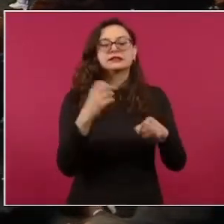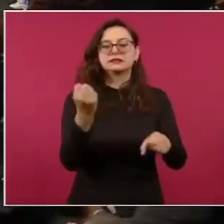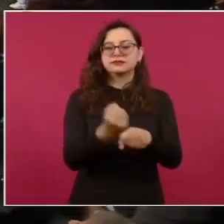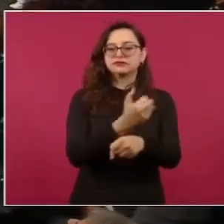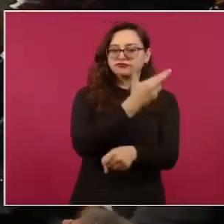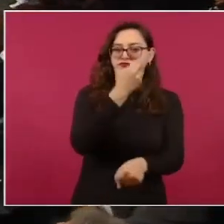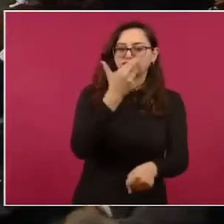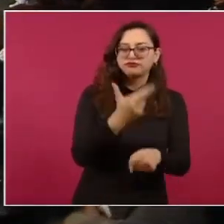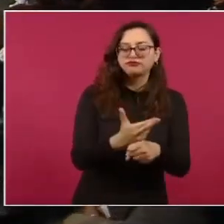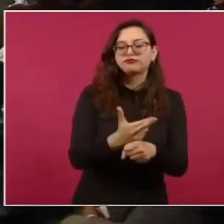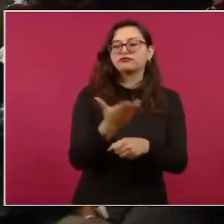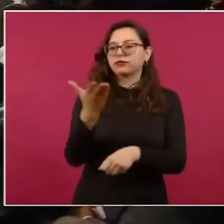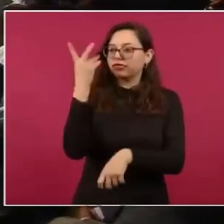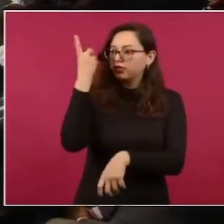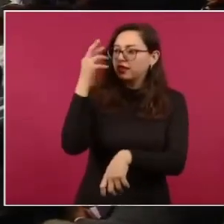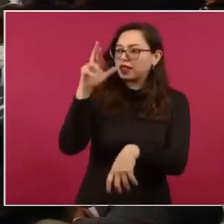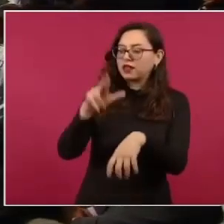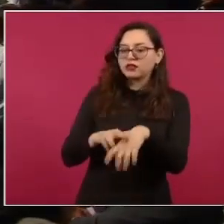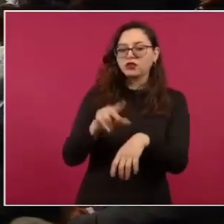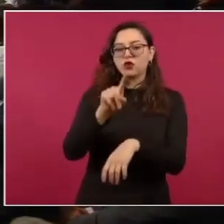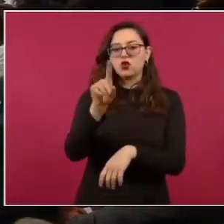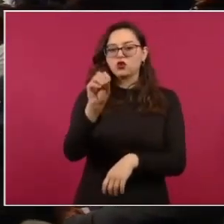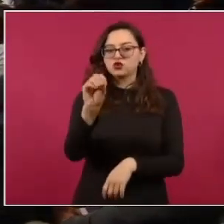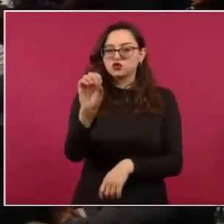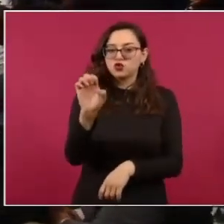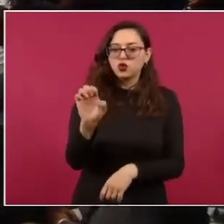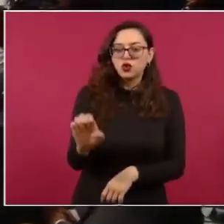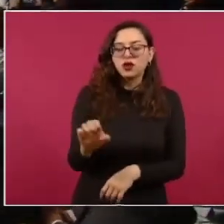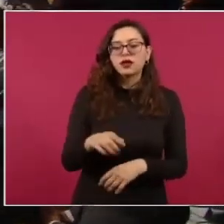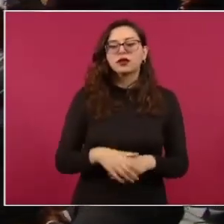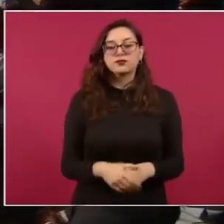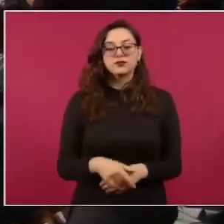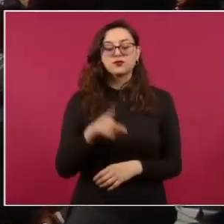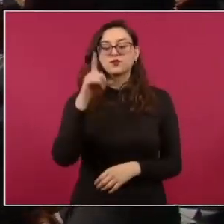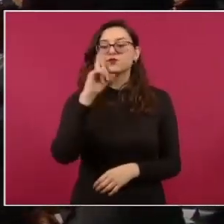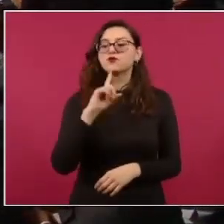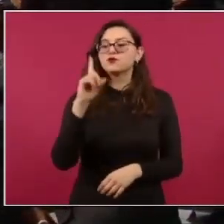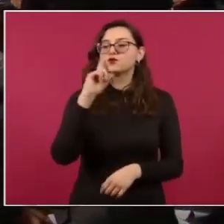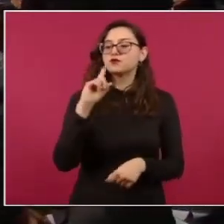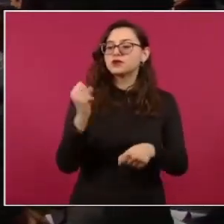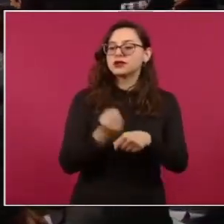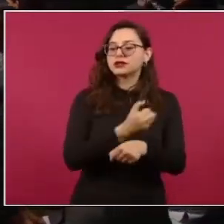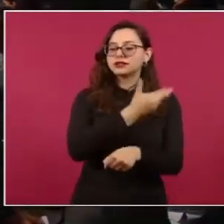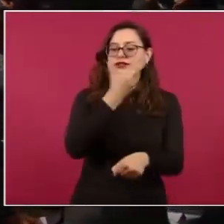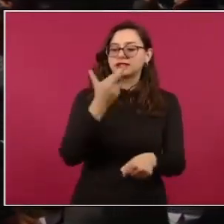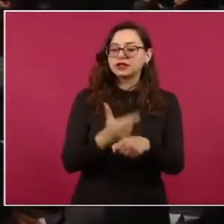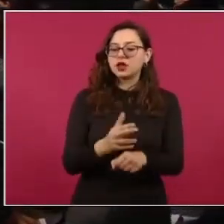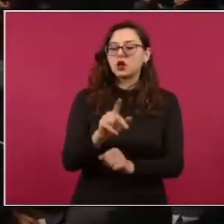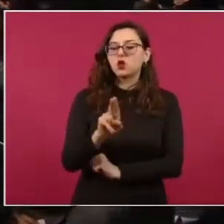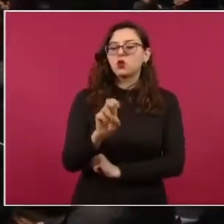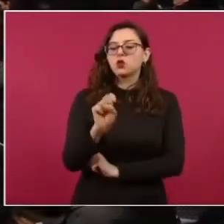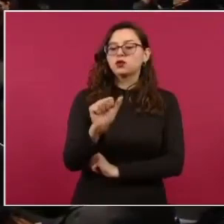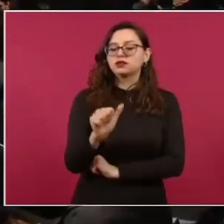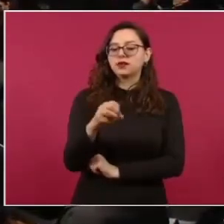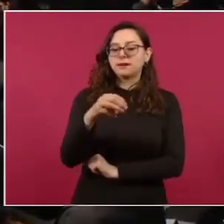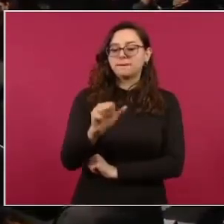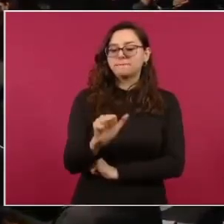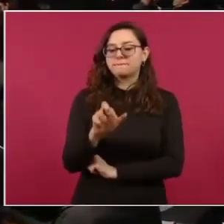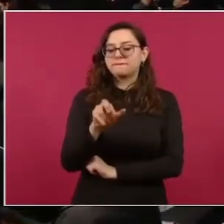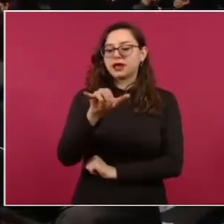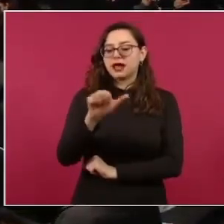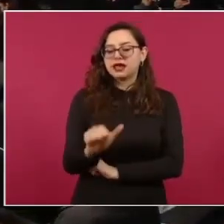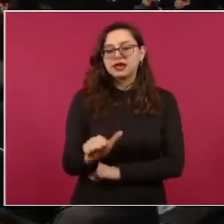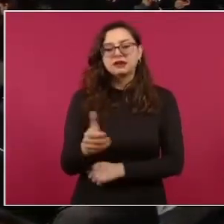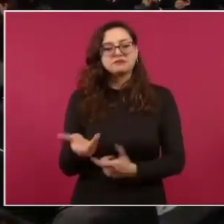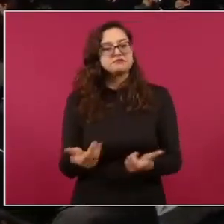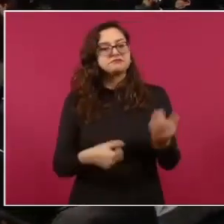Zoé Robledo, querida secretaria, doña Luisa María, amigos todos,